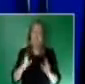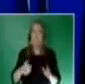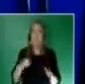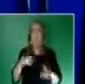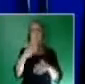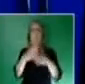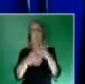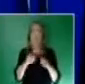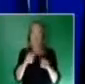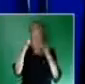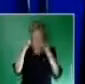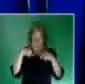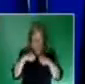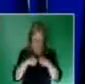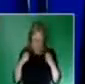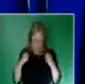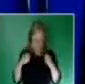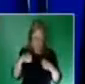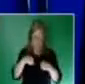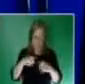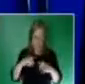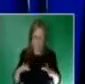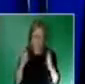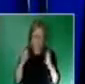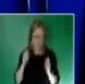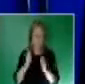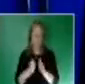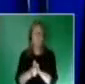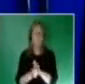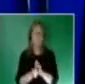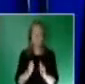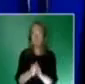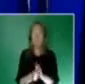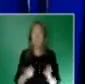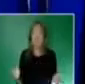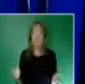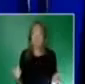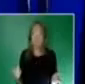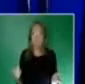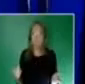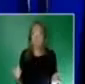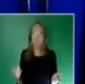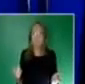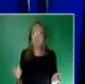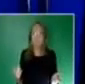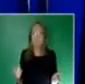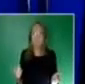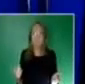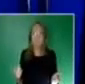¿por qué? pertenezco a un pequeño país muy bien dotado de recursos naturales para vivir